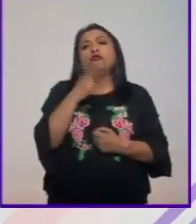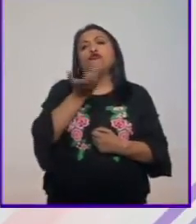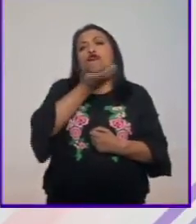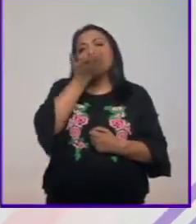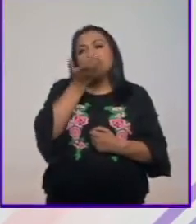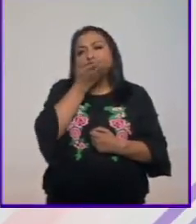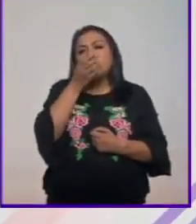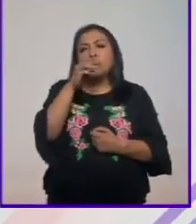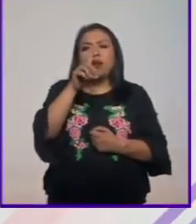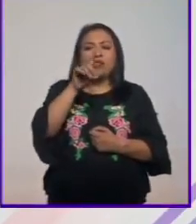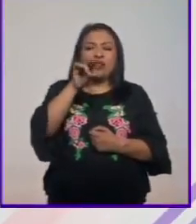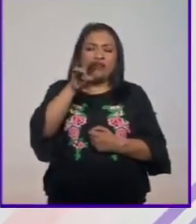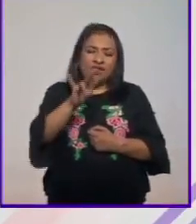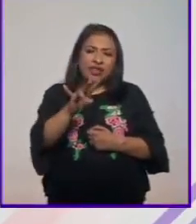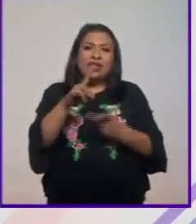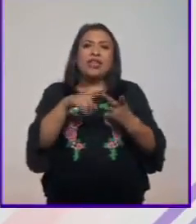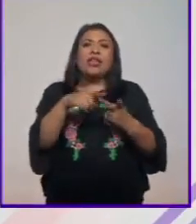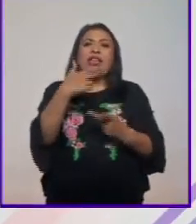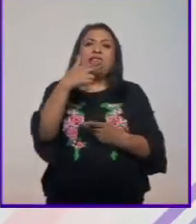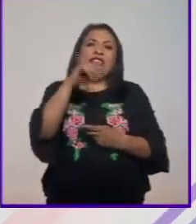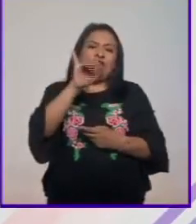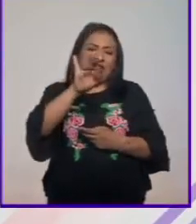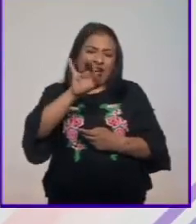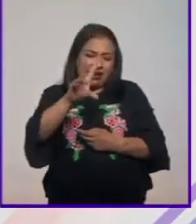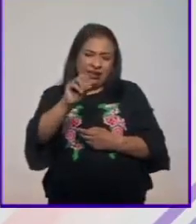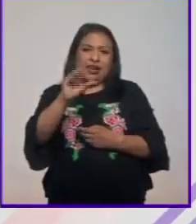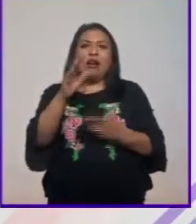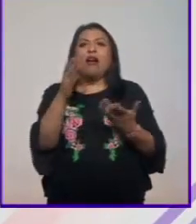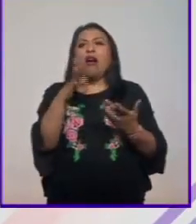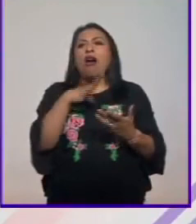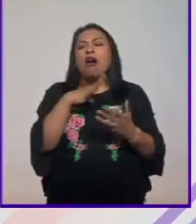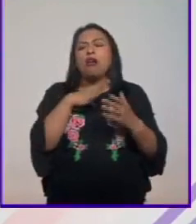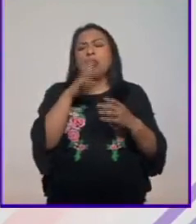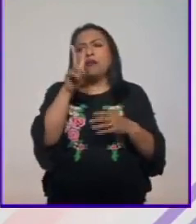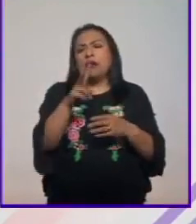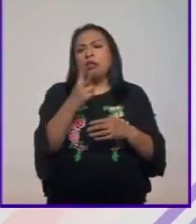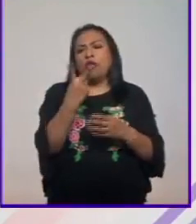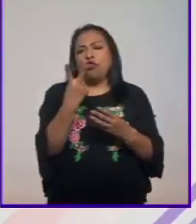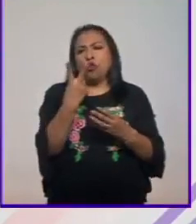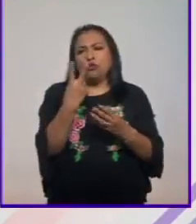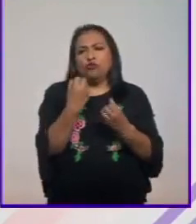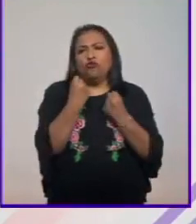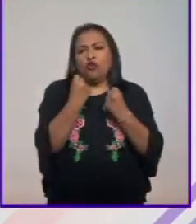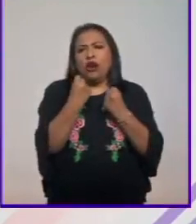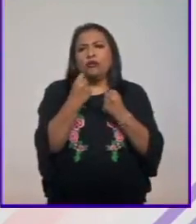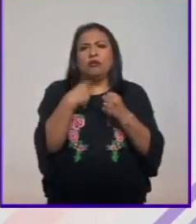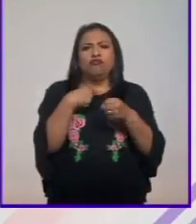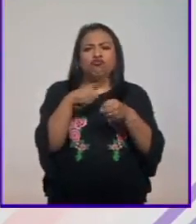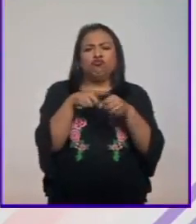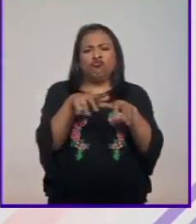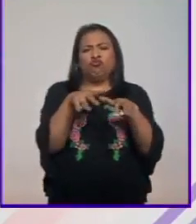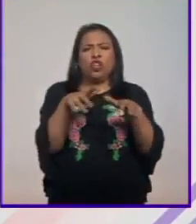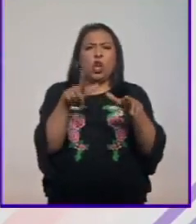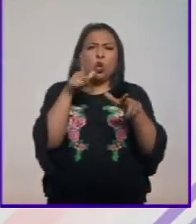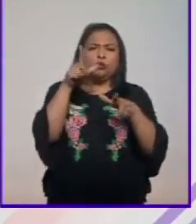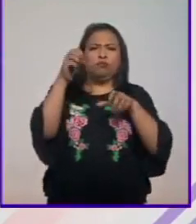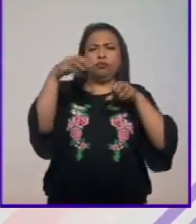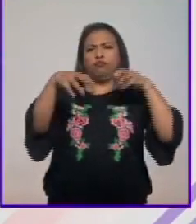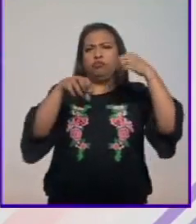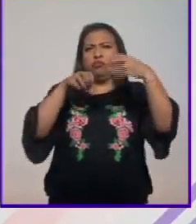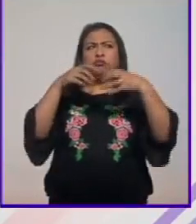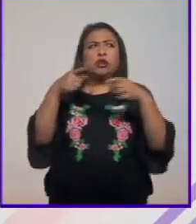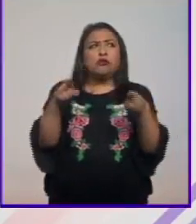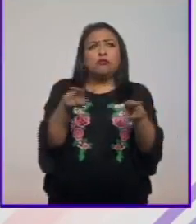tradición magrebí y la tradición ibérica y bueno, pues es una explosión ahí de colores, de luces y de